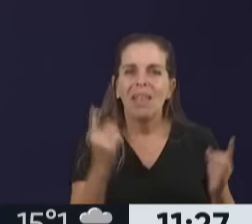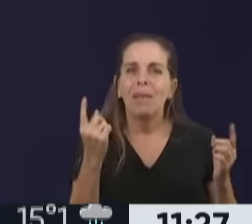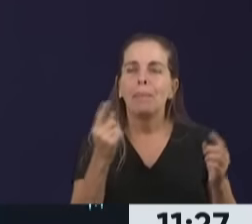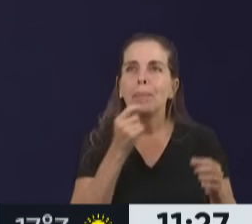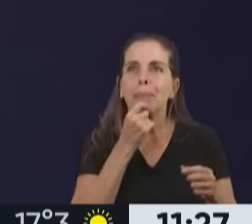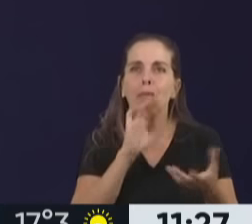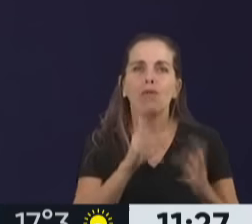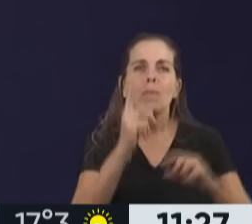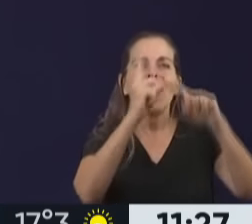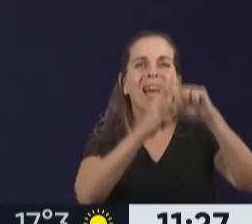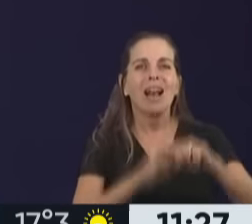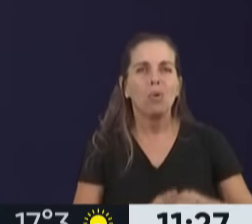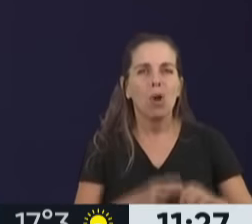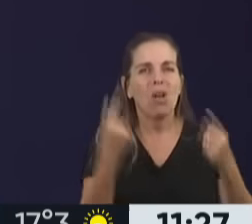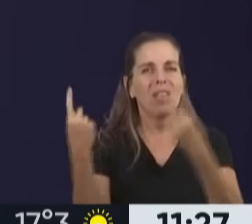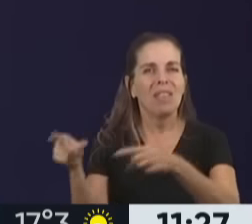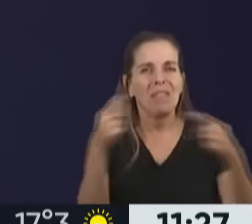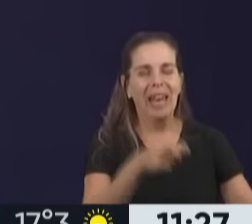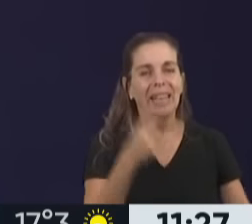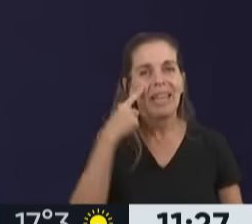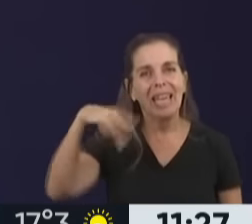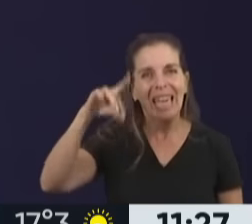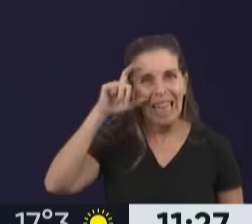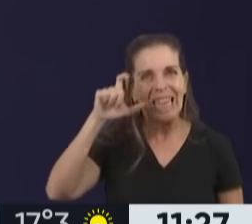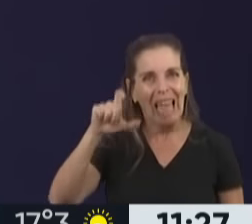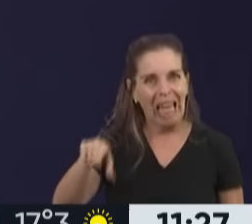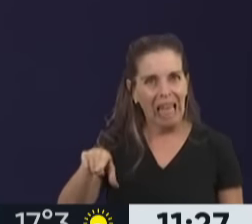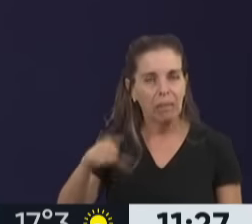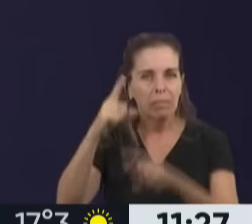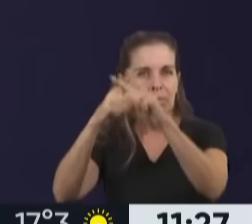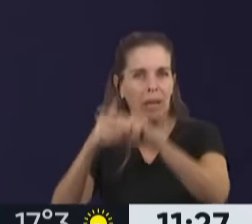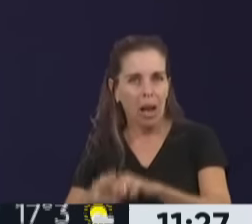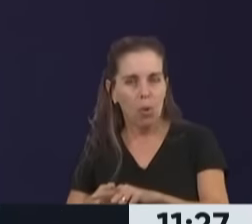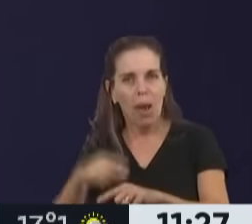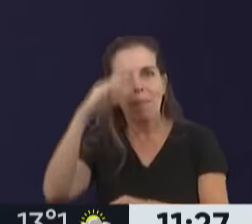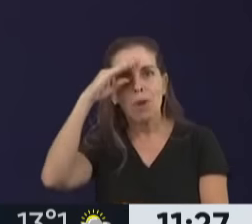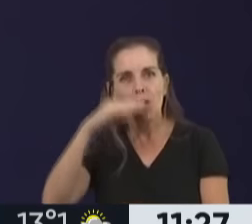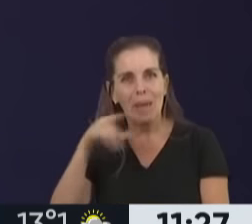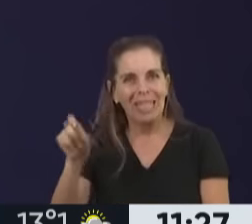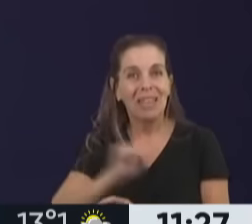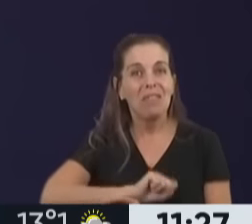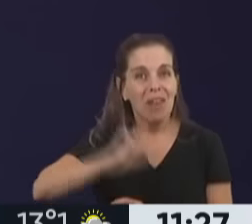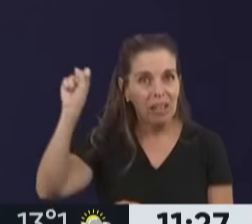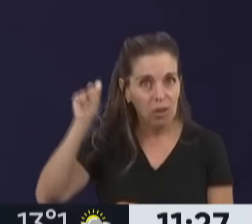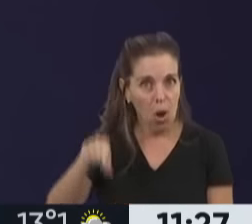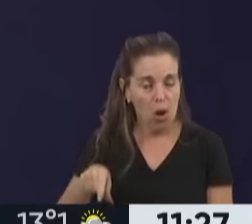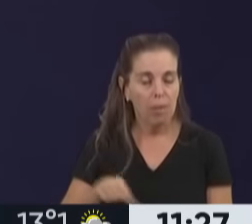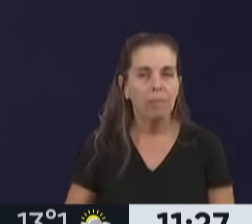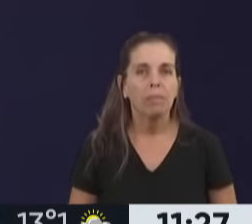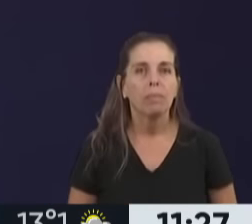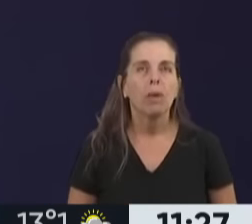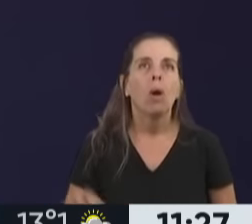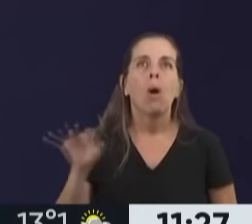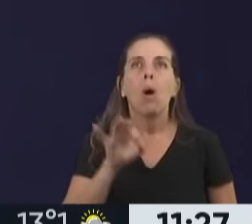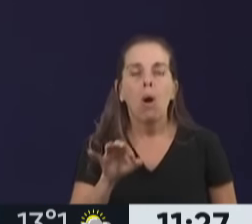mediciones no el indec que hace una medición mensual de la inflación O